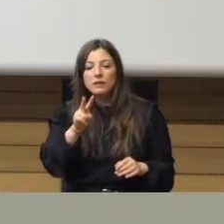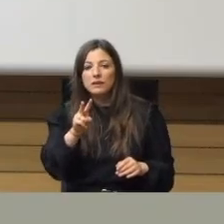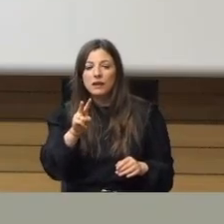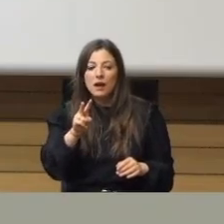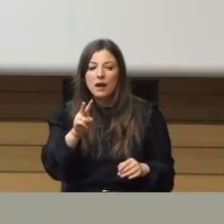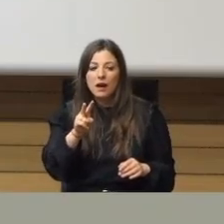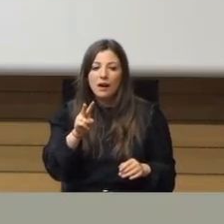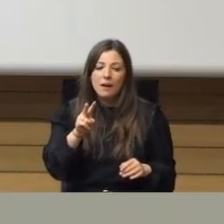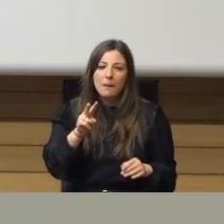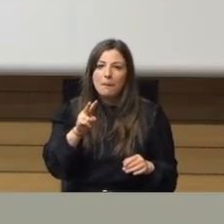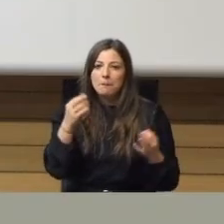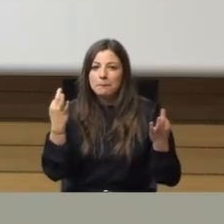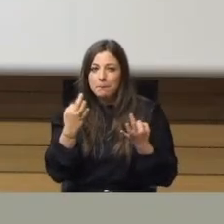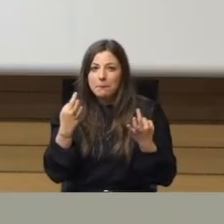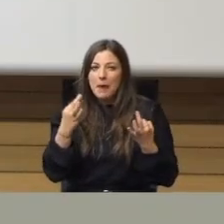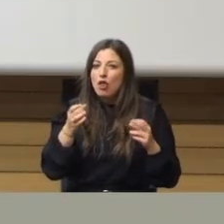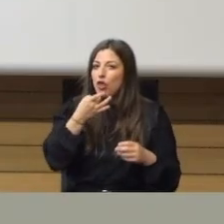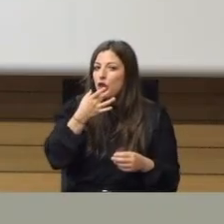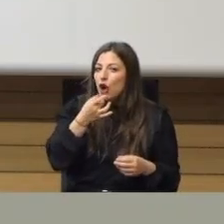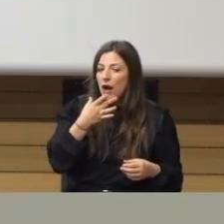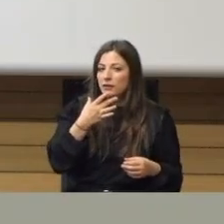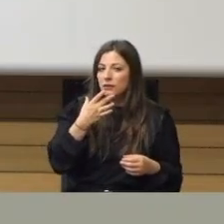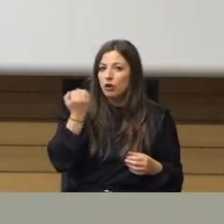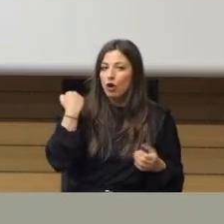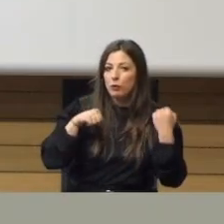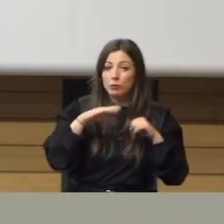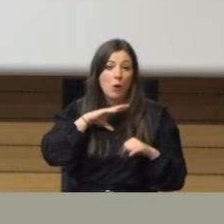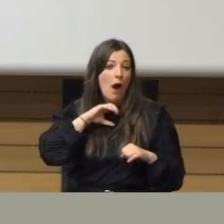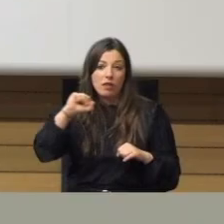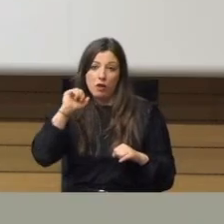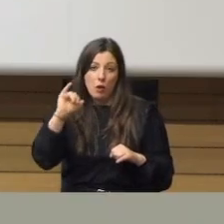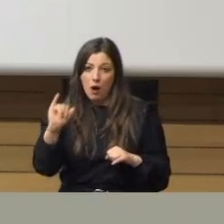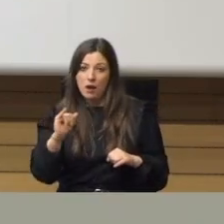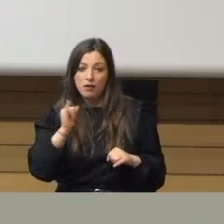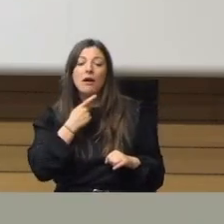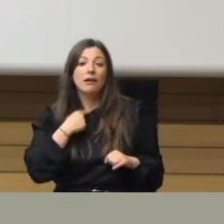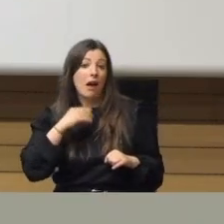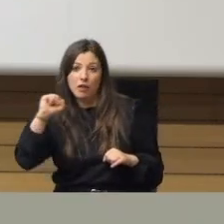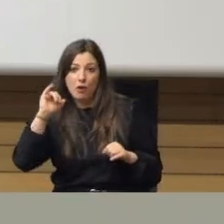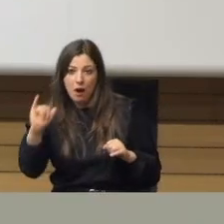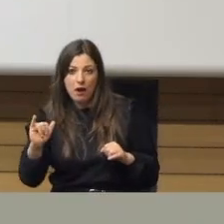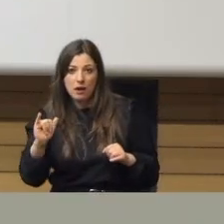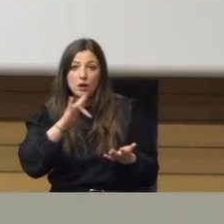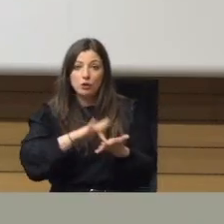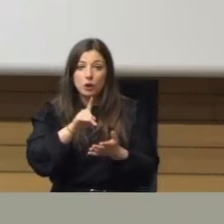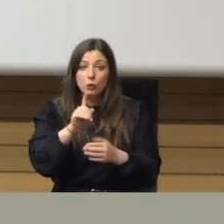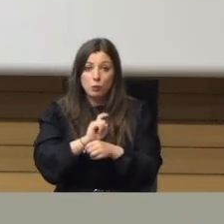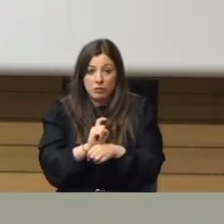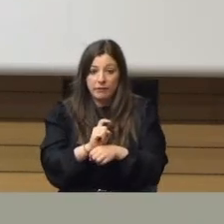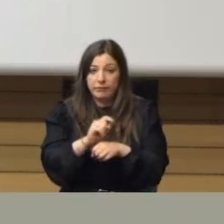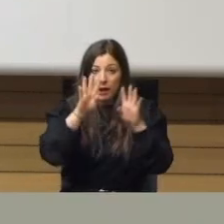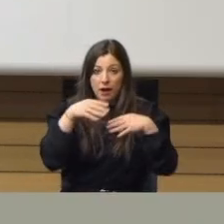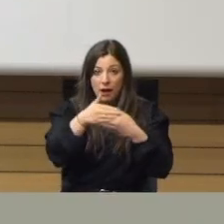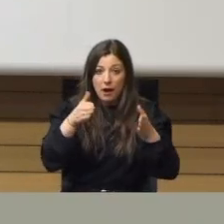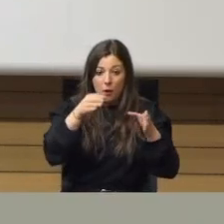lo que se basa que las drogas tienen un comportamiento adictivo siempre, puramente biologicista. Claro, es que cuando metes una rata siempre